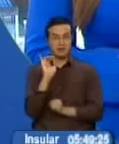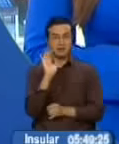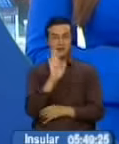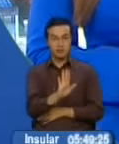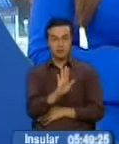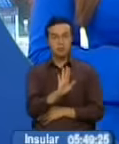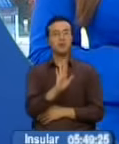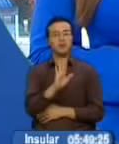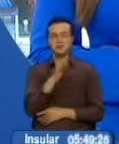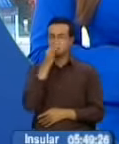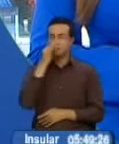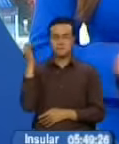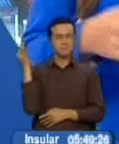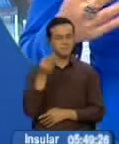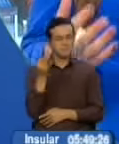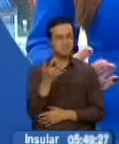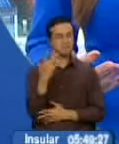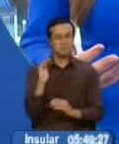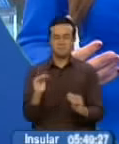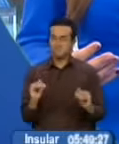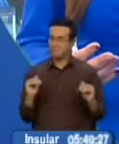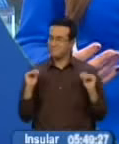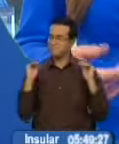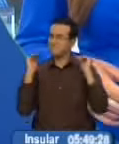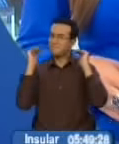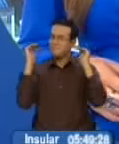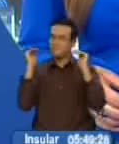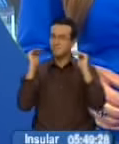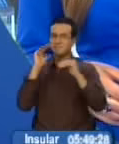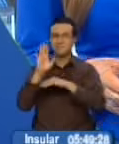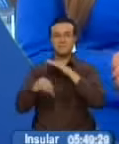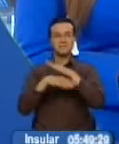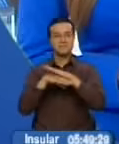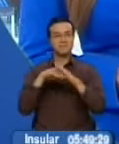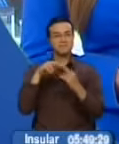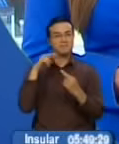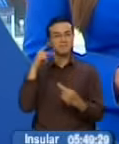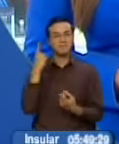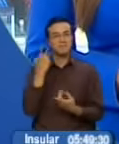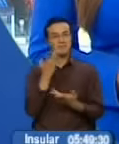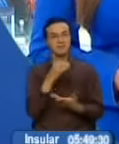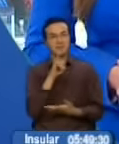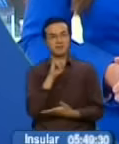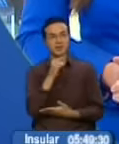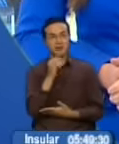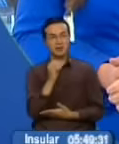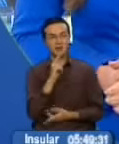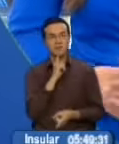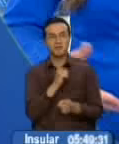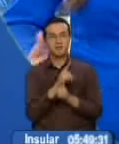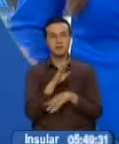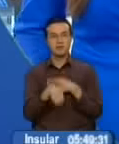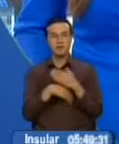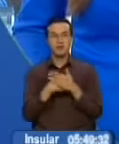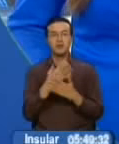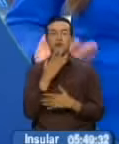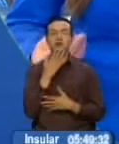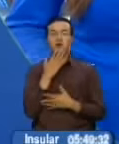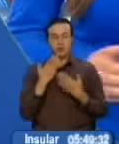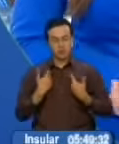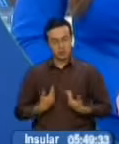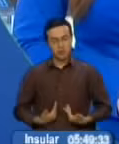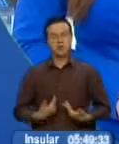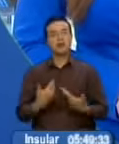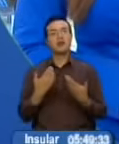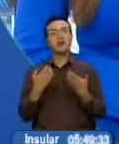seguros, va a dar un espectáculo pues, a la altura de nuestro país y de toda la región. Está con nosotros Diego Valencia y nosotros estamos con los colores del